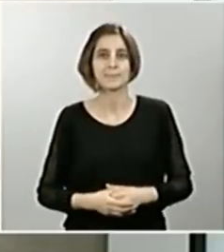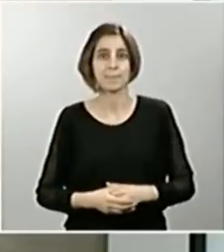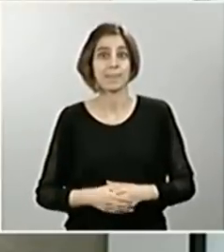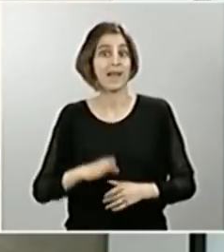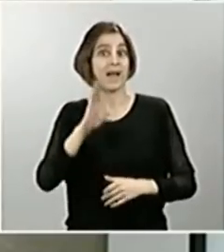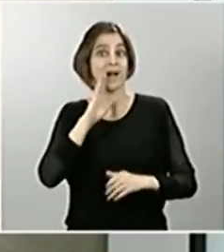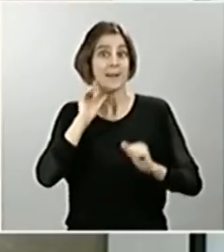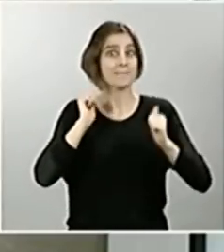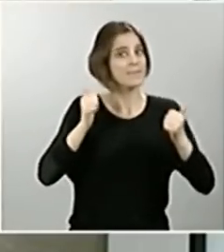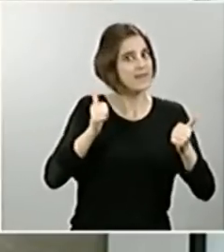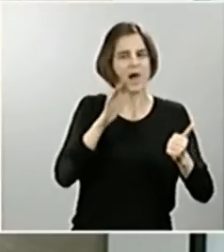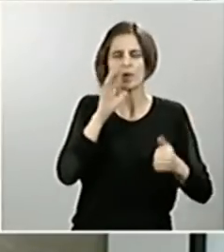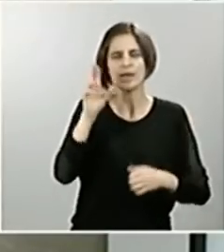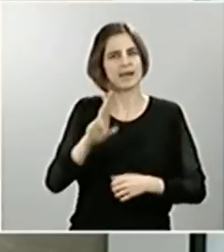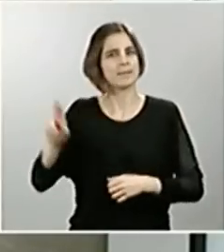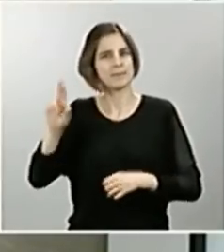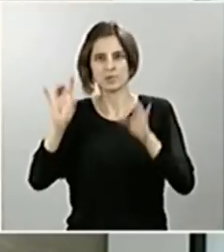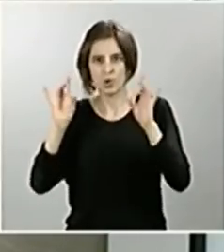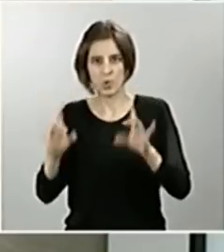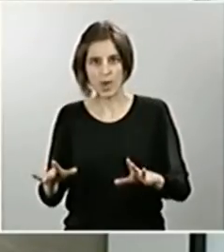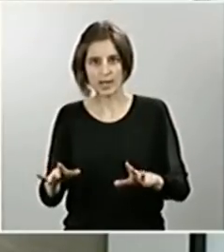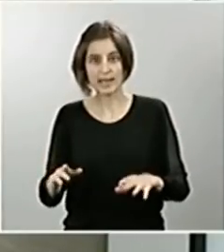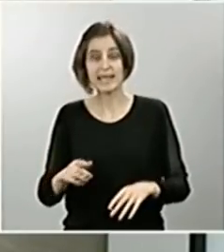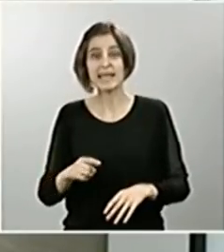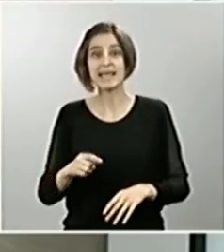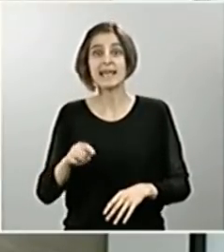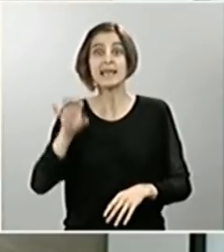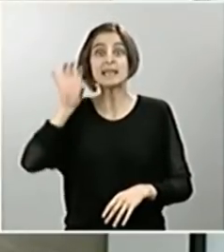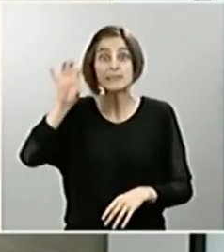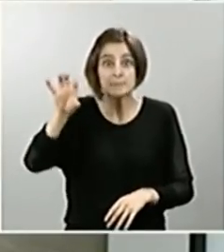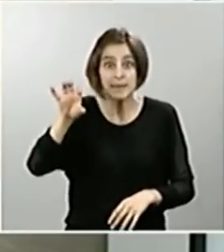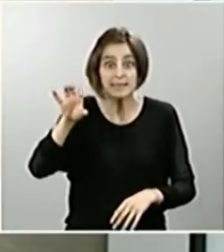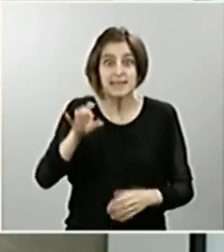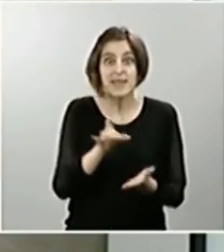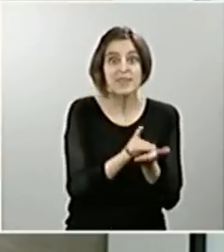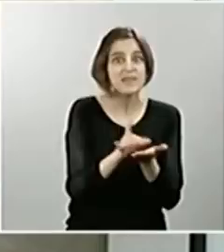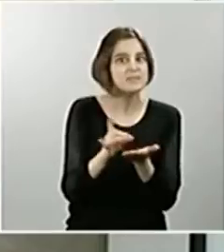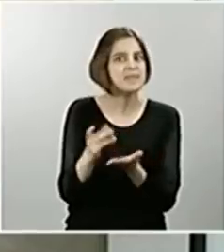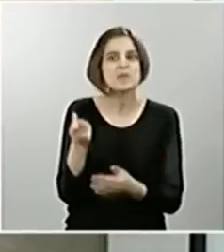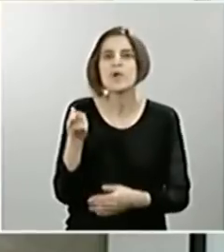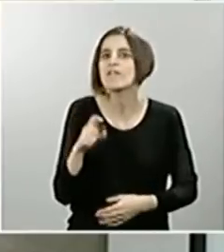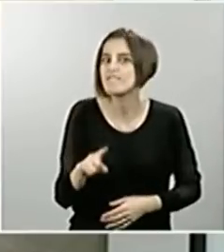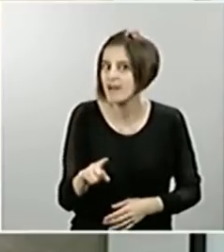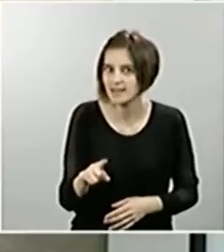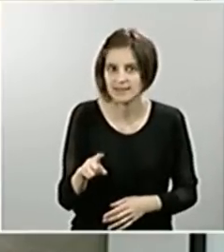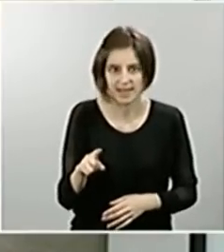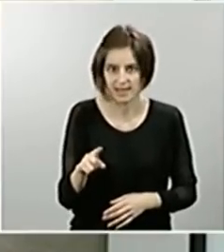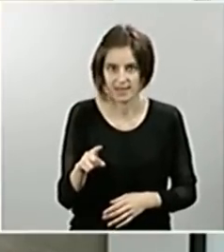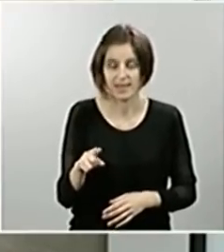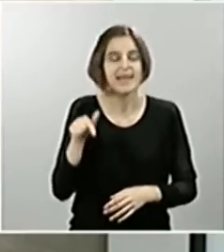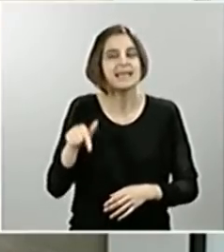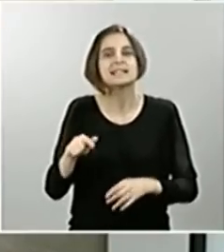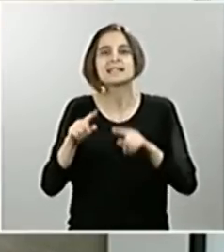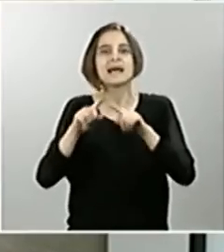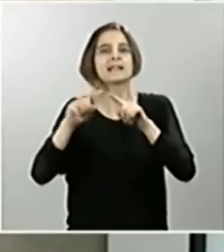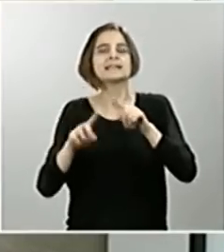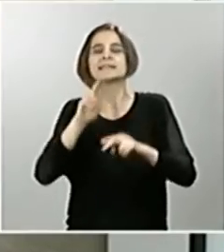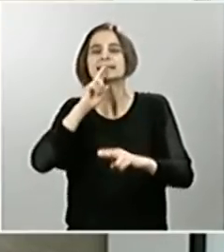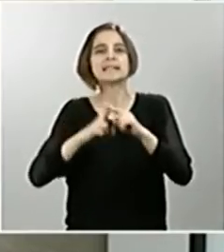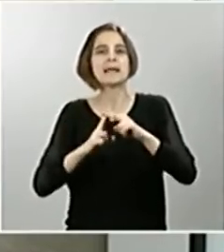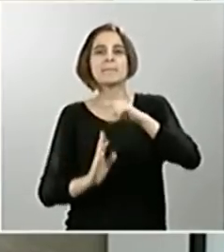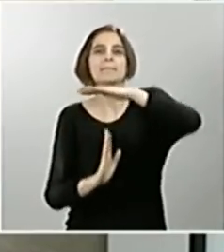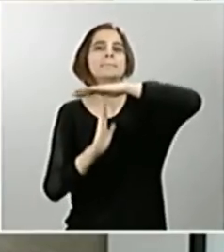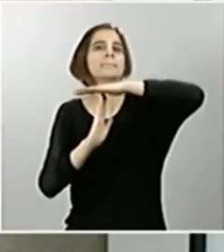despedir a nadie en o nosso país. Esta crisis é un paréntesis e creemos que hai mecanismos suficientes